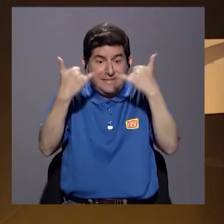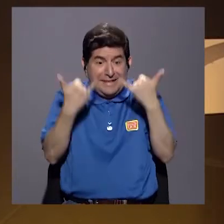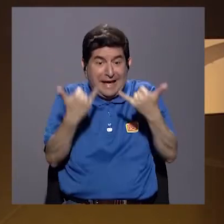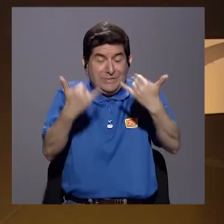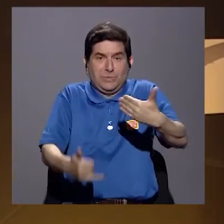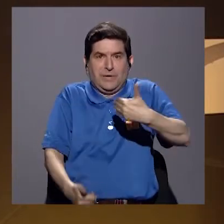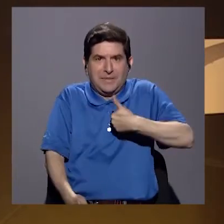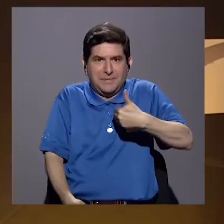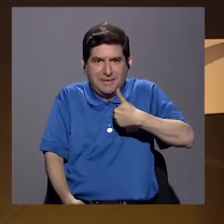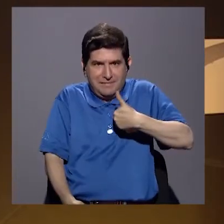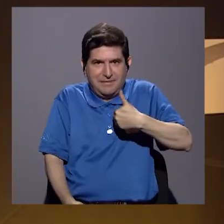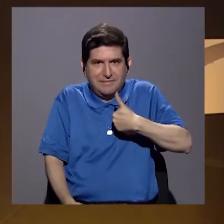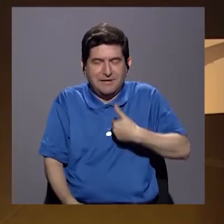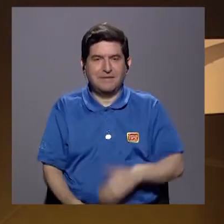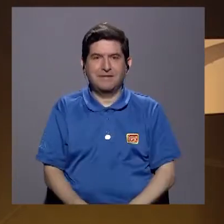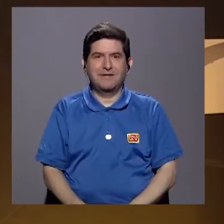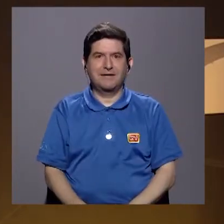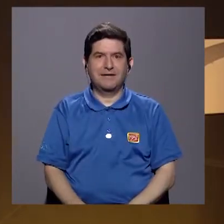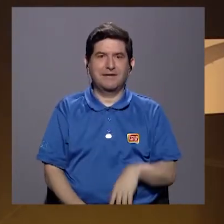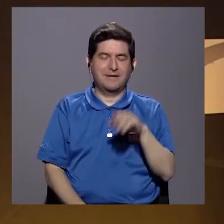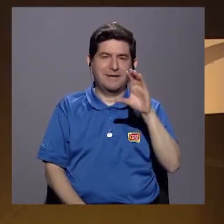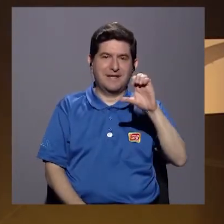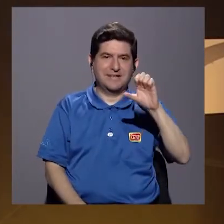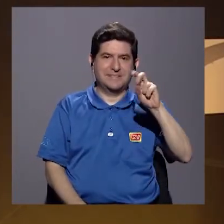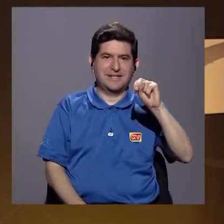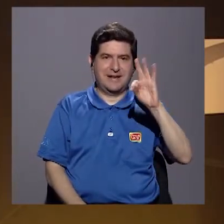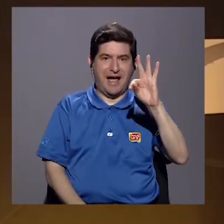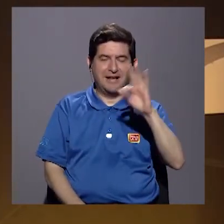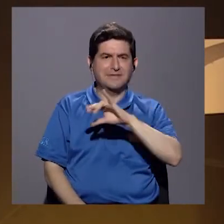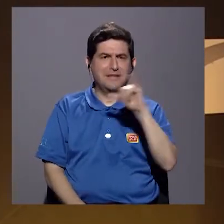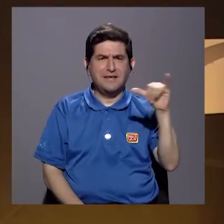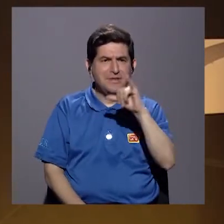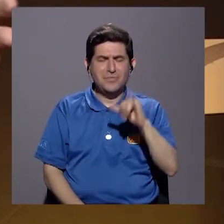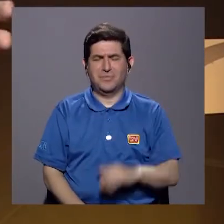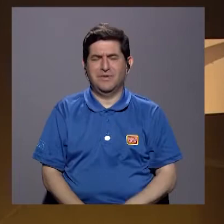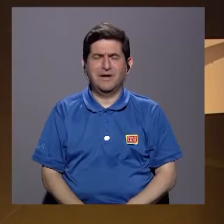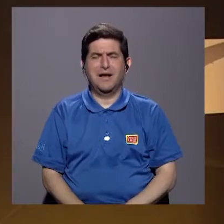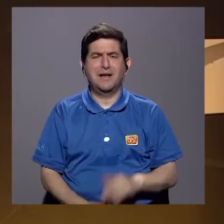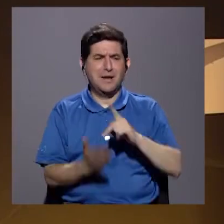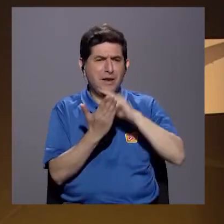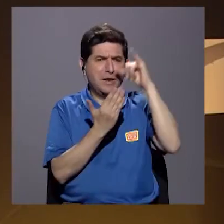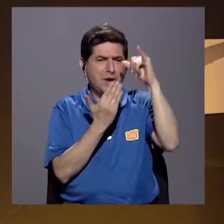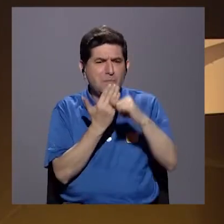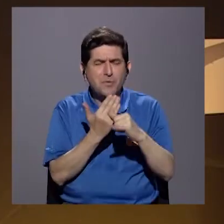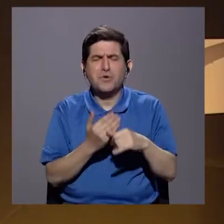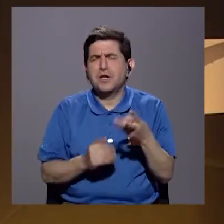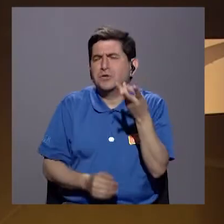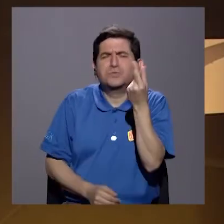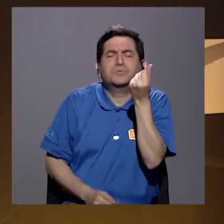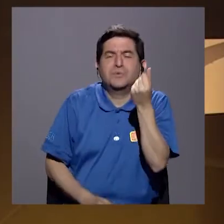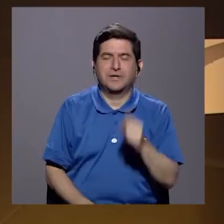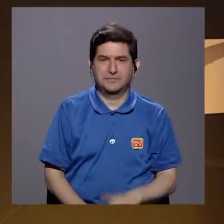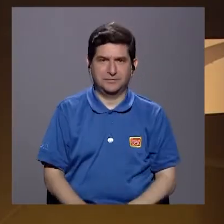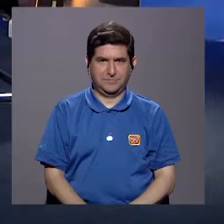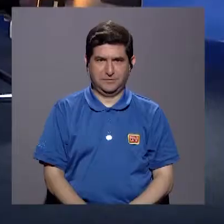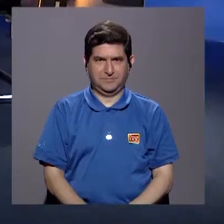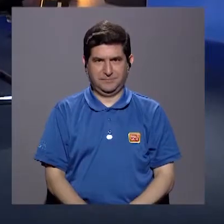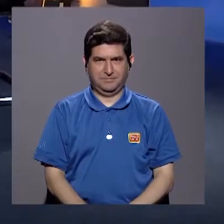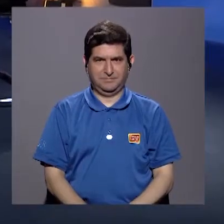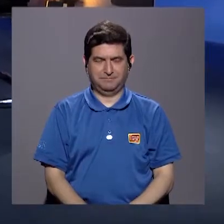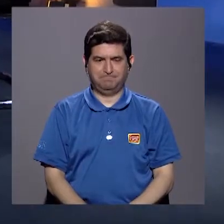que en estos momentos está desarrollando el Senat y también qué cantidad de proyectos? Porque